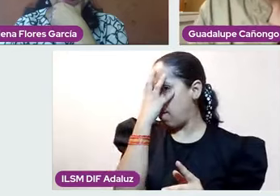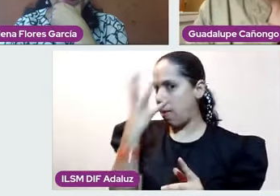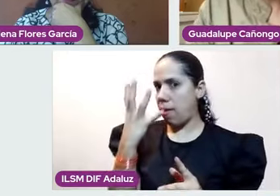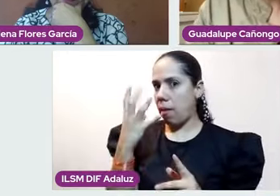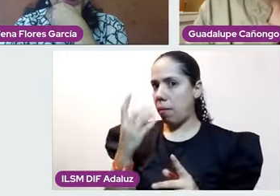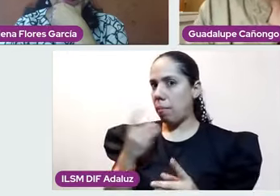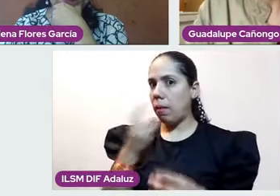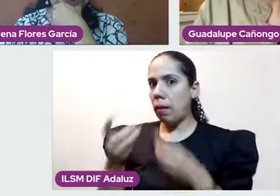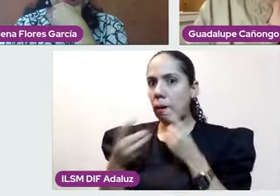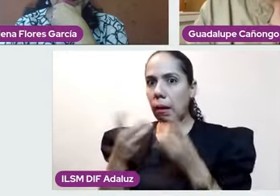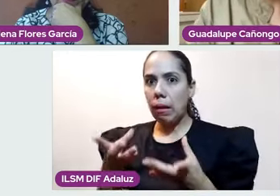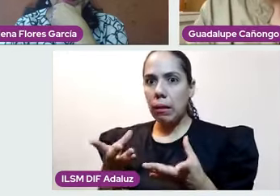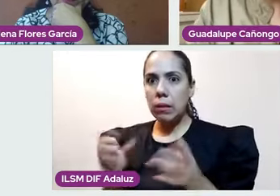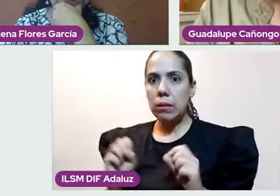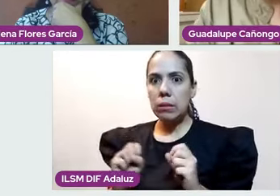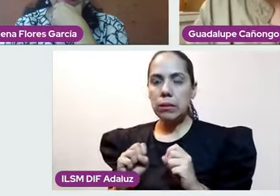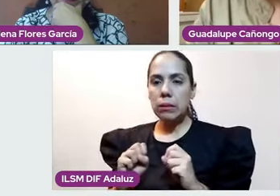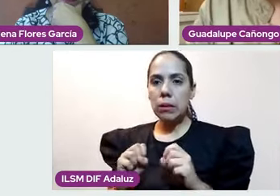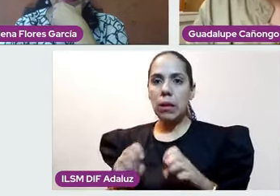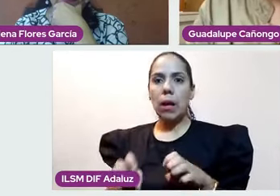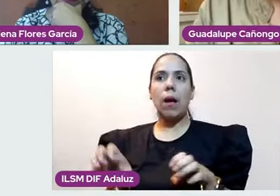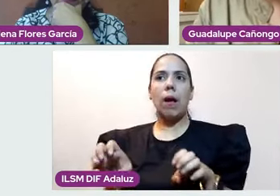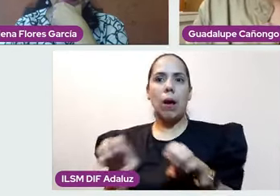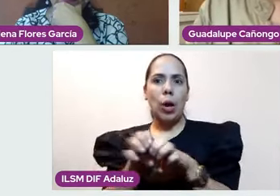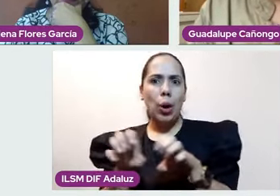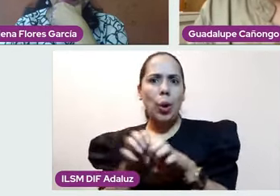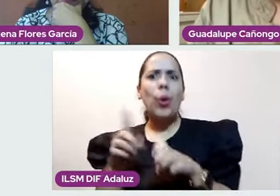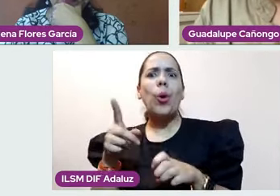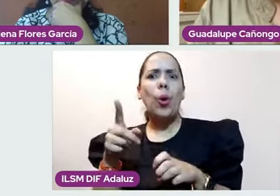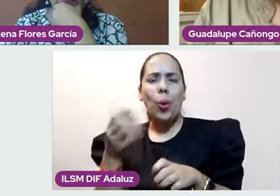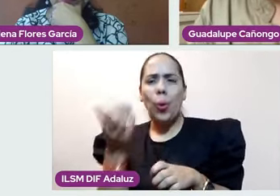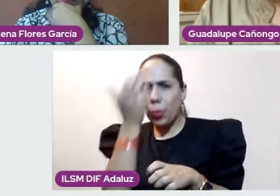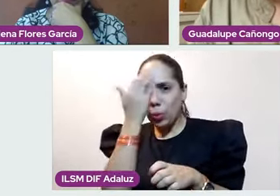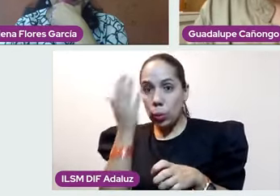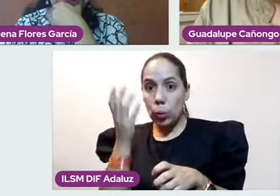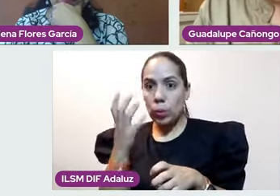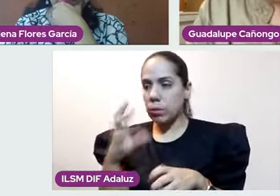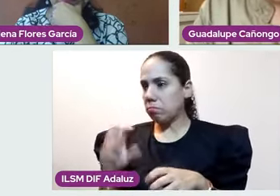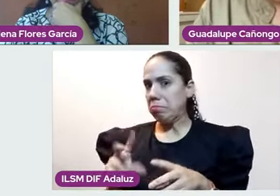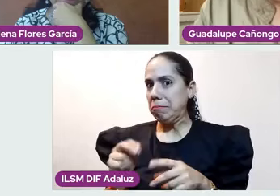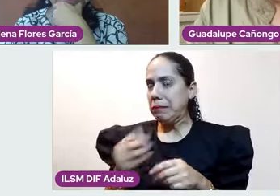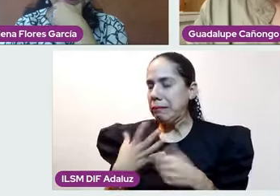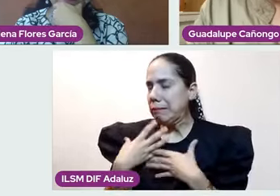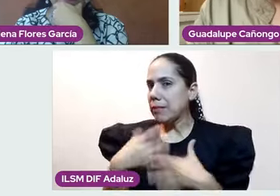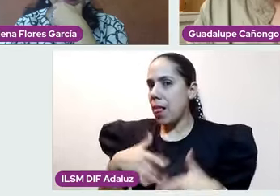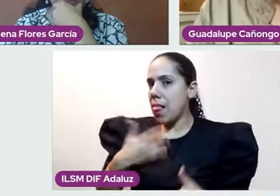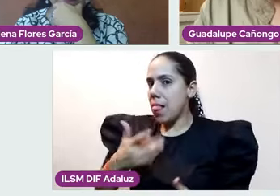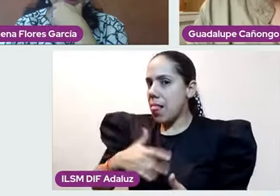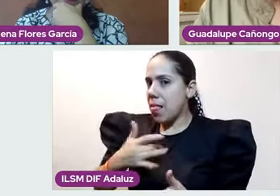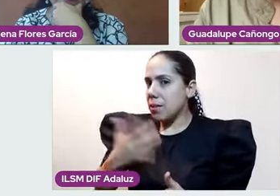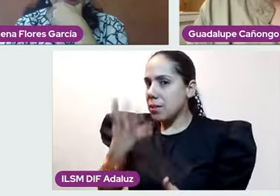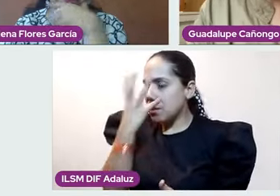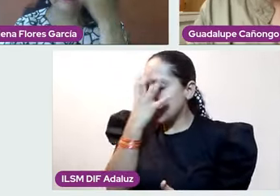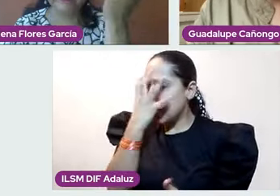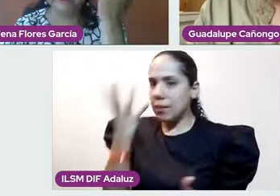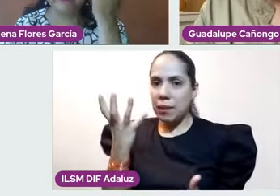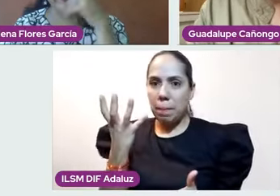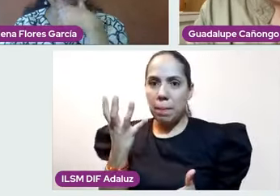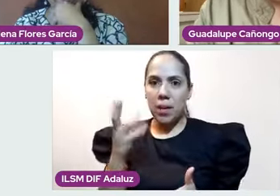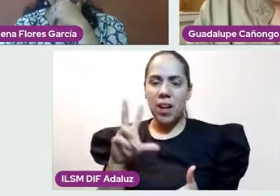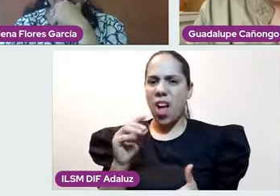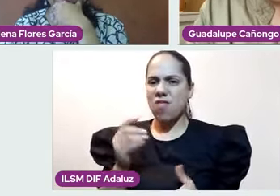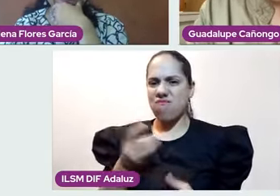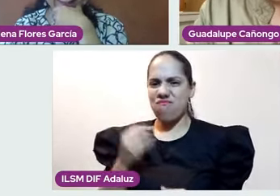cómo supo esto? ¿Y dónde se enteró? Le da pena decir que lo vio en TikTok, en un video de TikTok. ¿Por qué? Porque dice que cuando